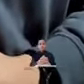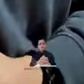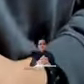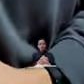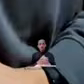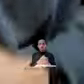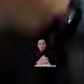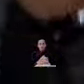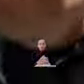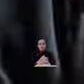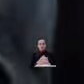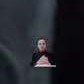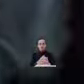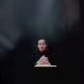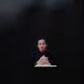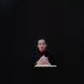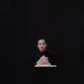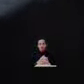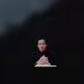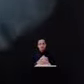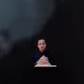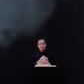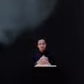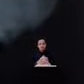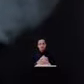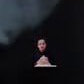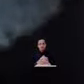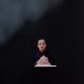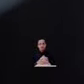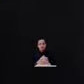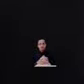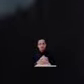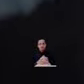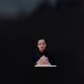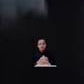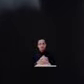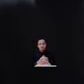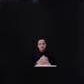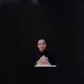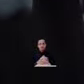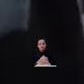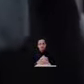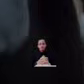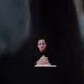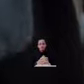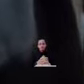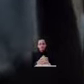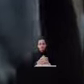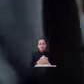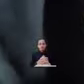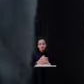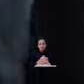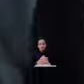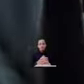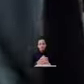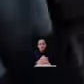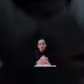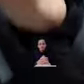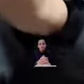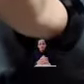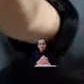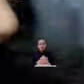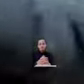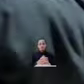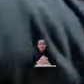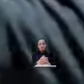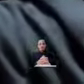tú entiendas el mensaje del Evangelio y luego lo aceptes. Ya tú lo aceptas porque Dios lo que hace es que te ilumina.